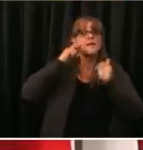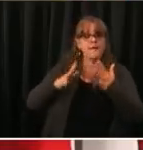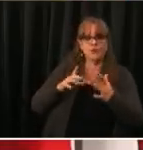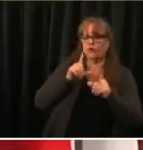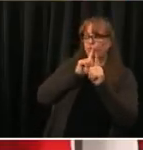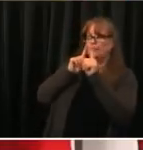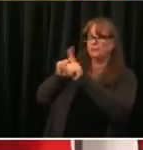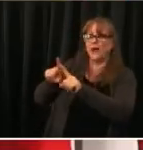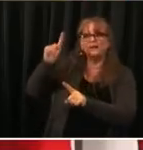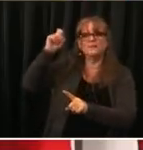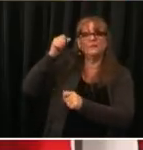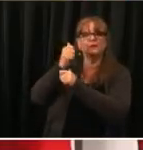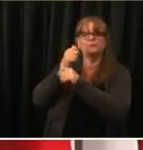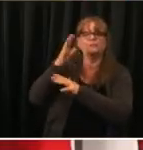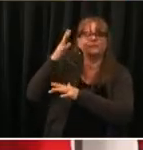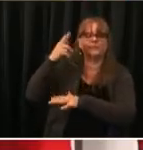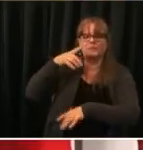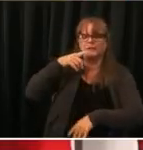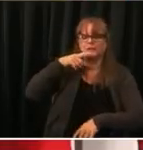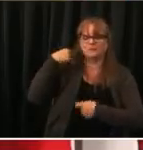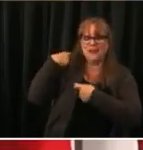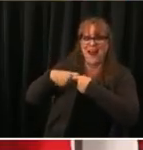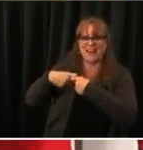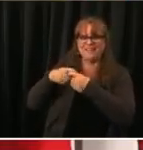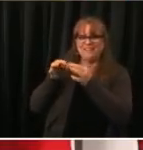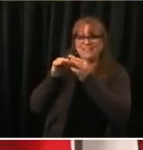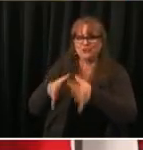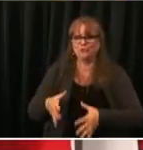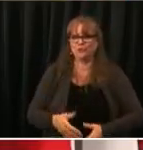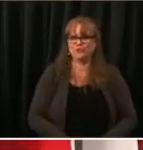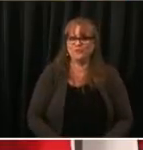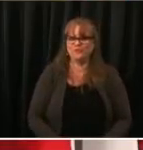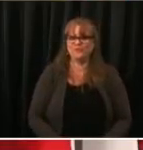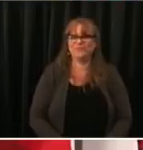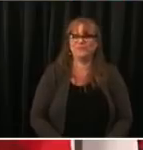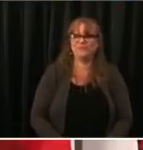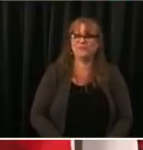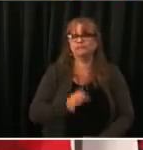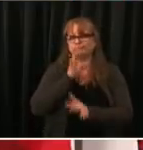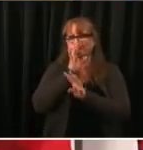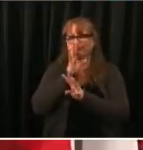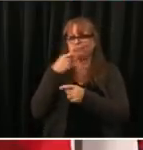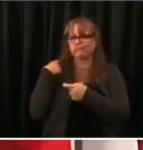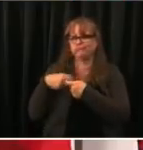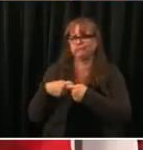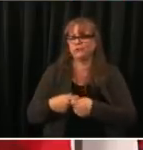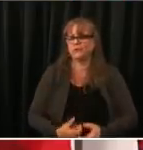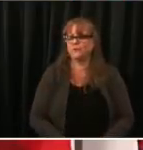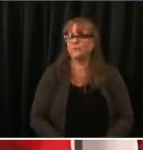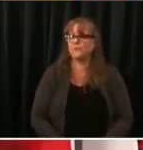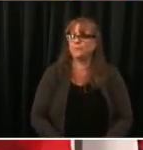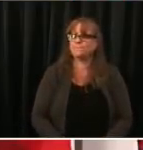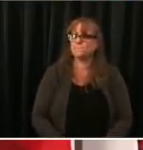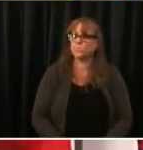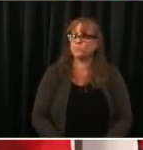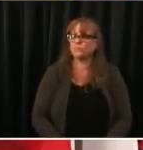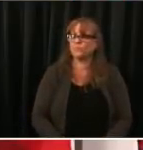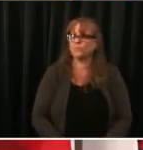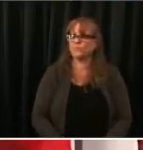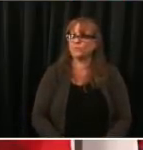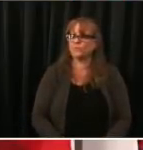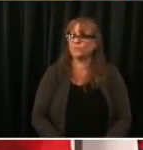que los maestros de kinder a secundaria y jardines de niños podrán vacunarse